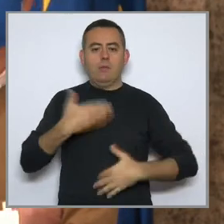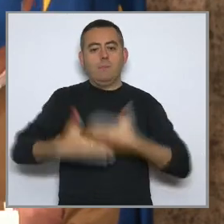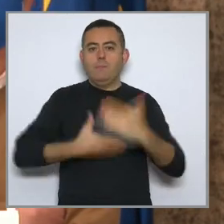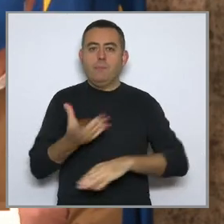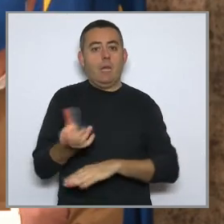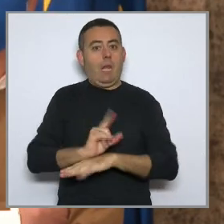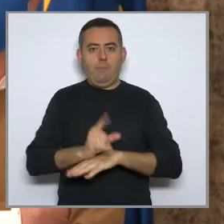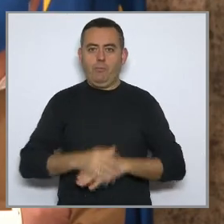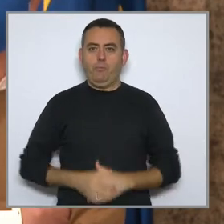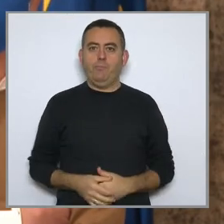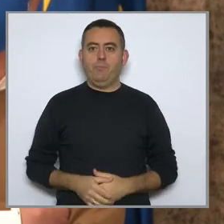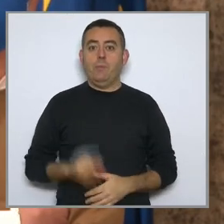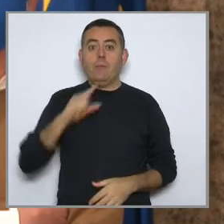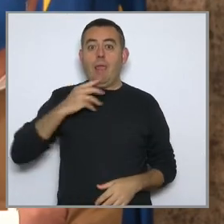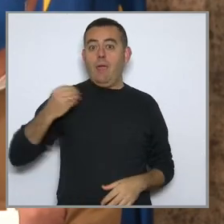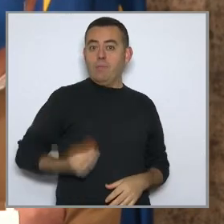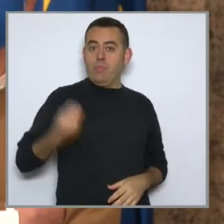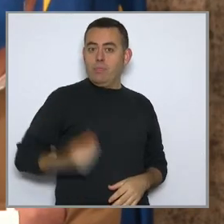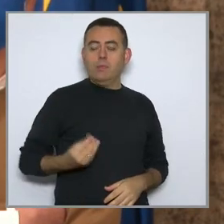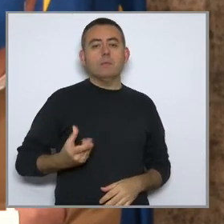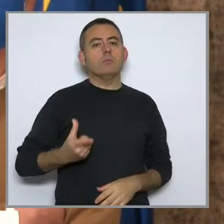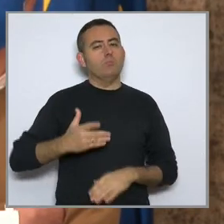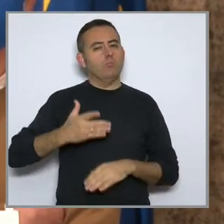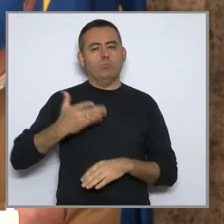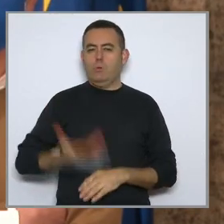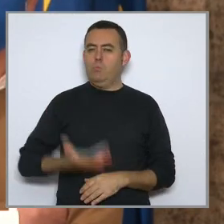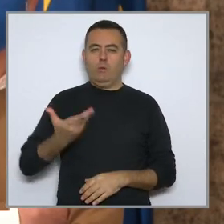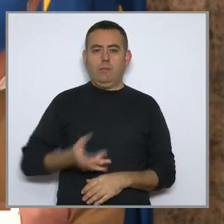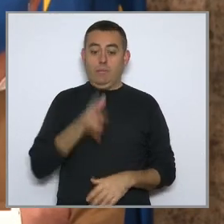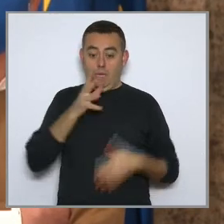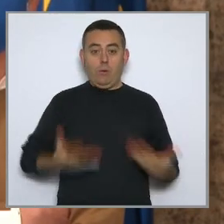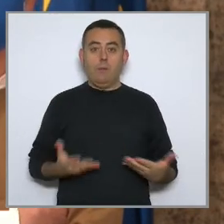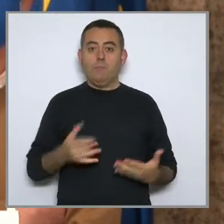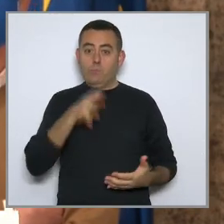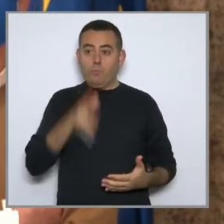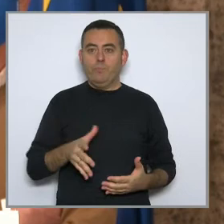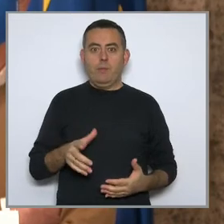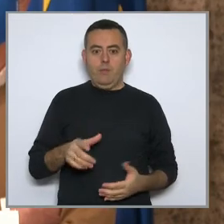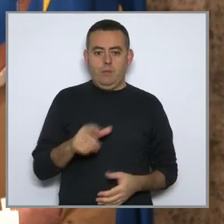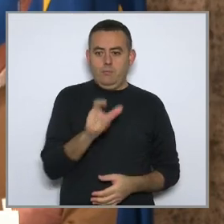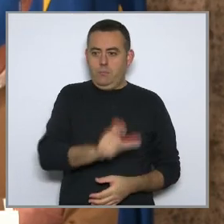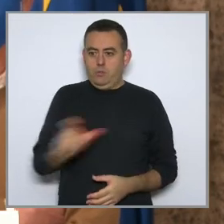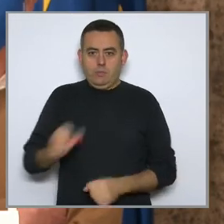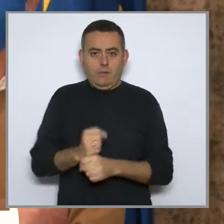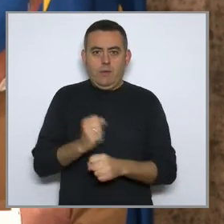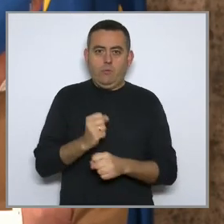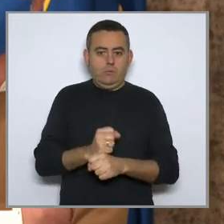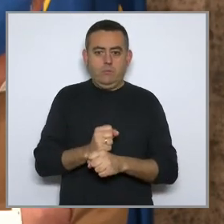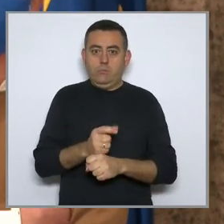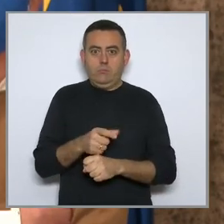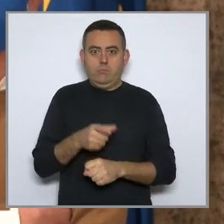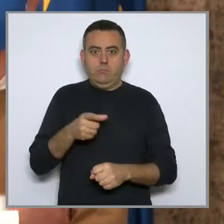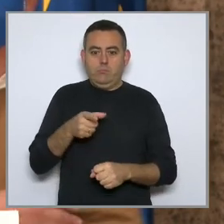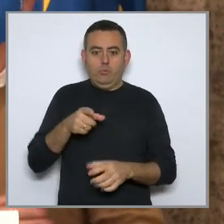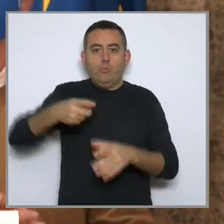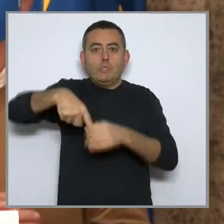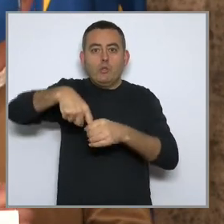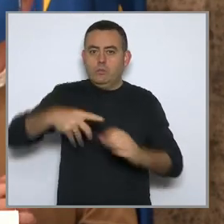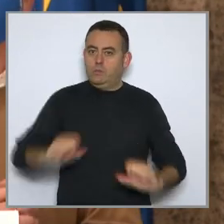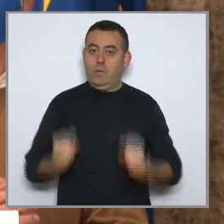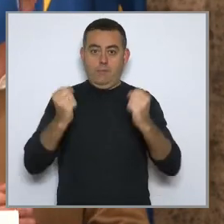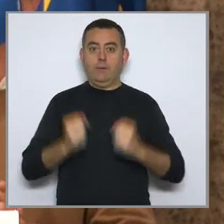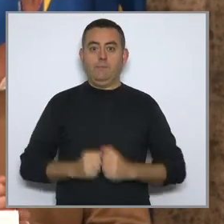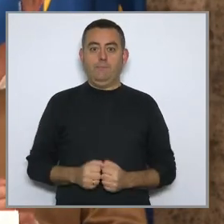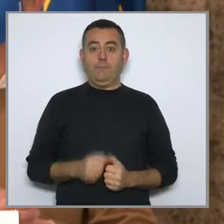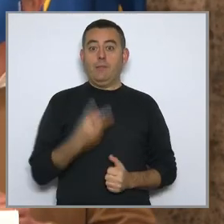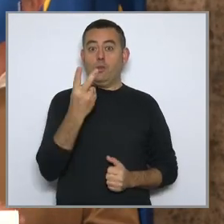momento es básica para la salvación de estos puestos de trabajo. En los últimos 10 días hemos mantenido